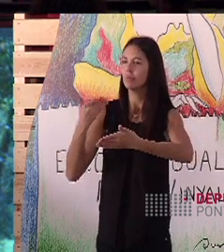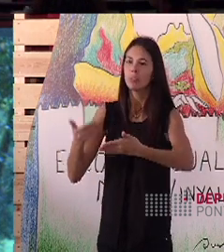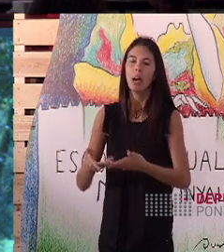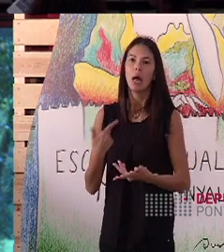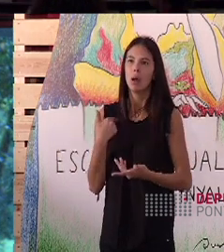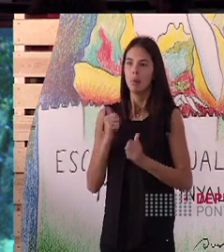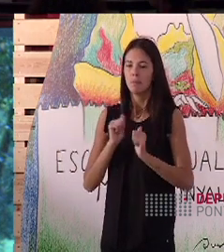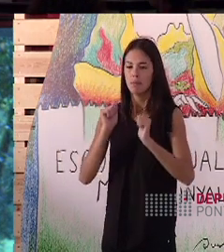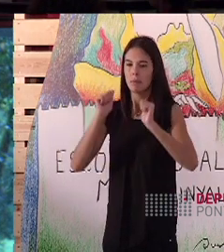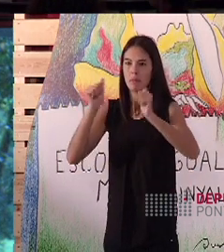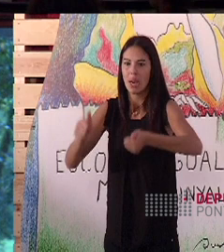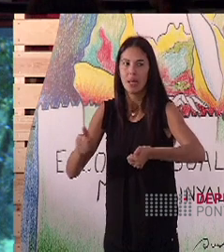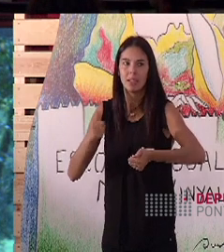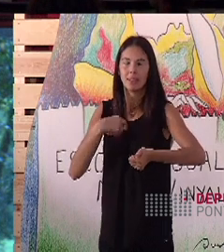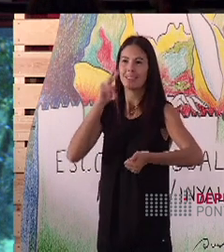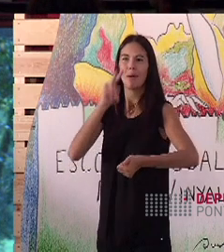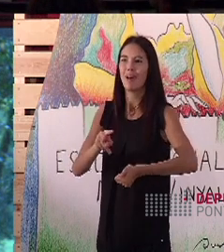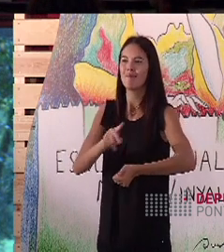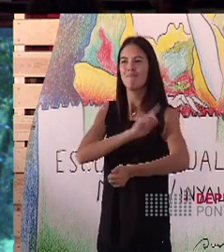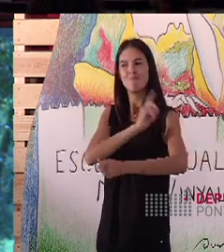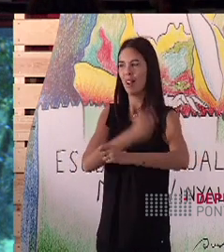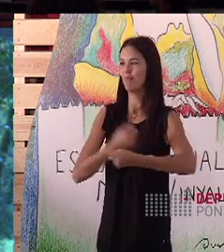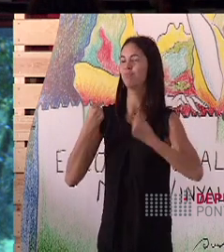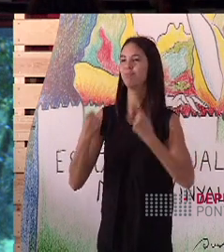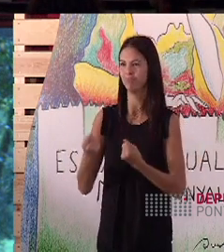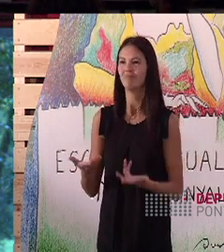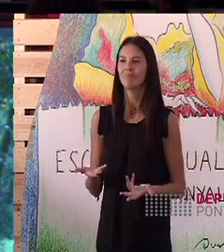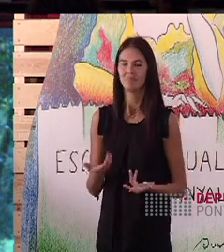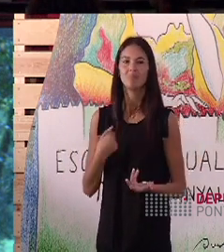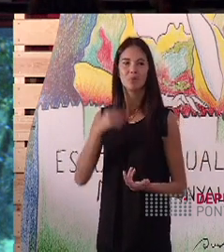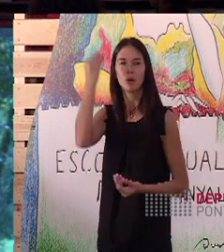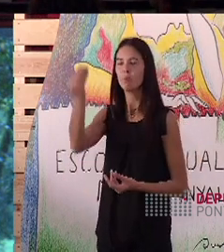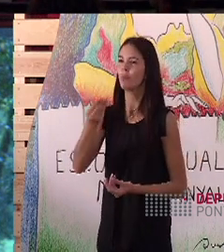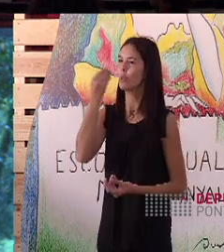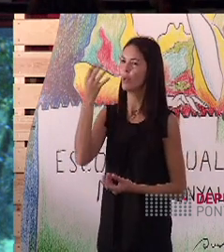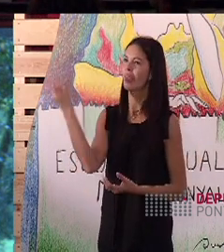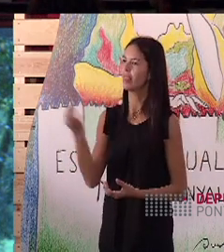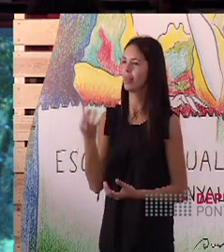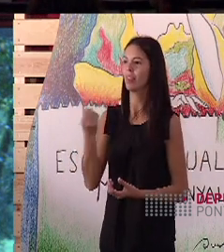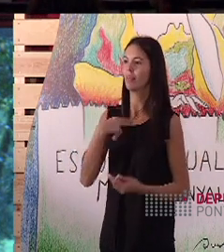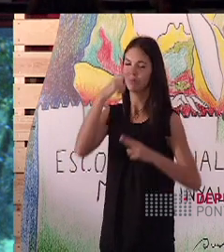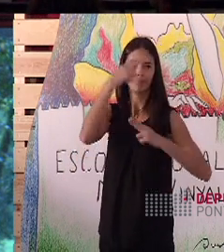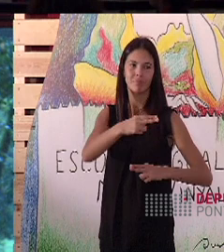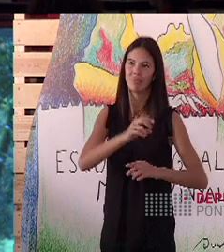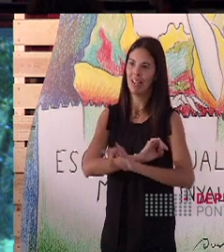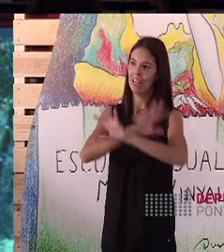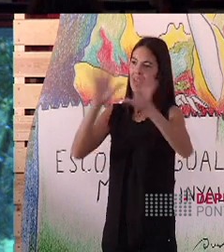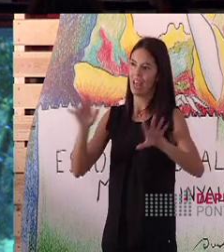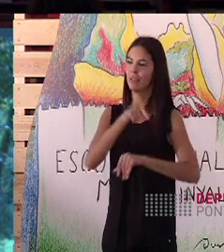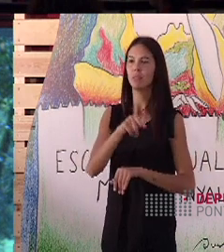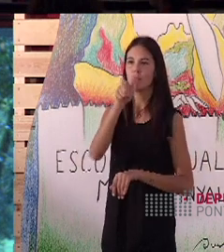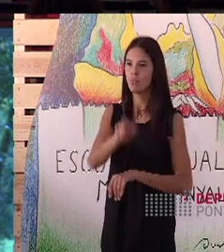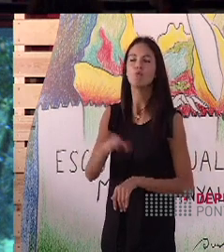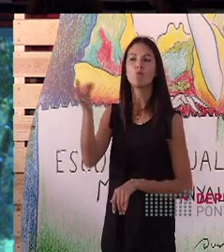a amosar a súa valentía. E a min me parece que hai que facerlle un recoñecemento a